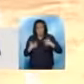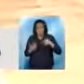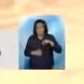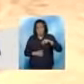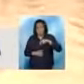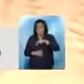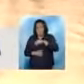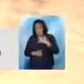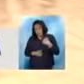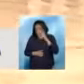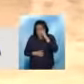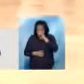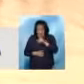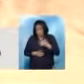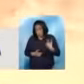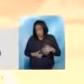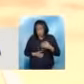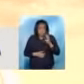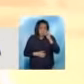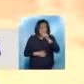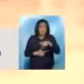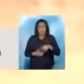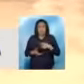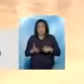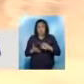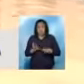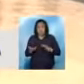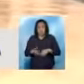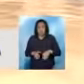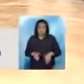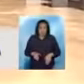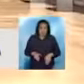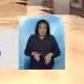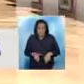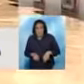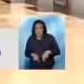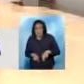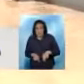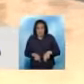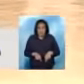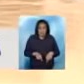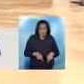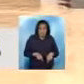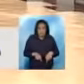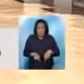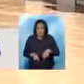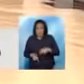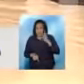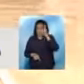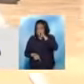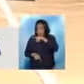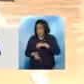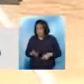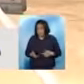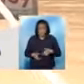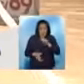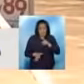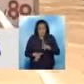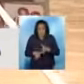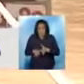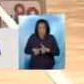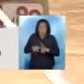más dificultoso. Se hace bastante difícil empujar las piernas. Ya está subiendo más el caudal del agua. Y, por ejemplo, por allá